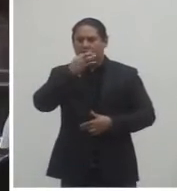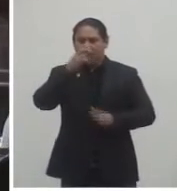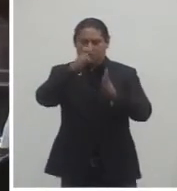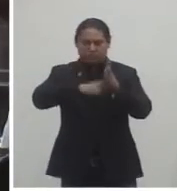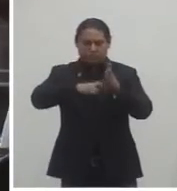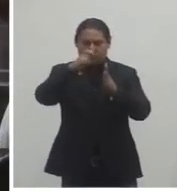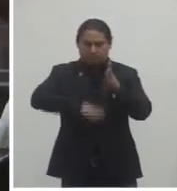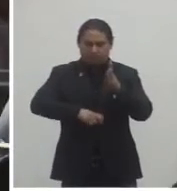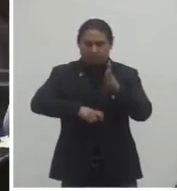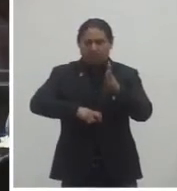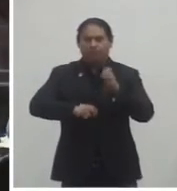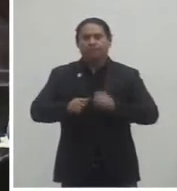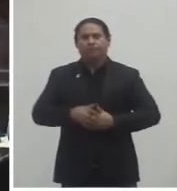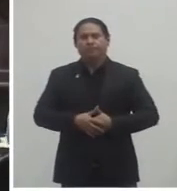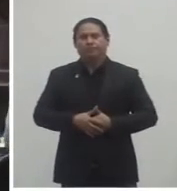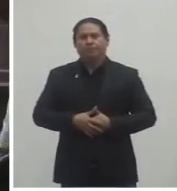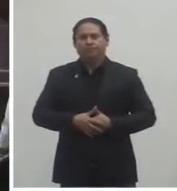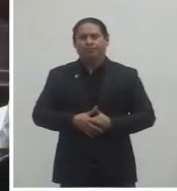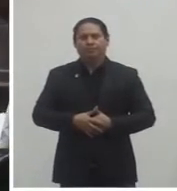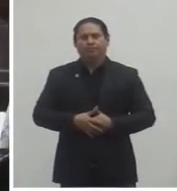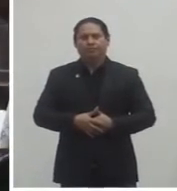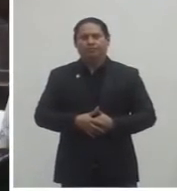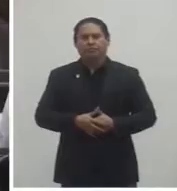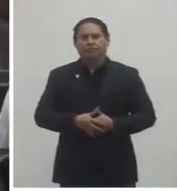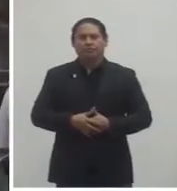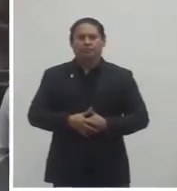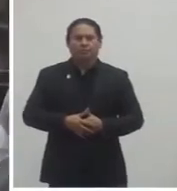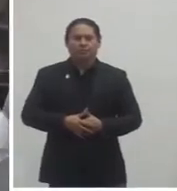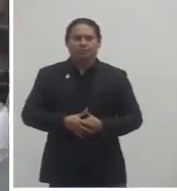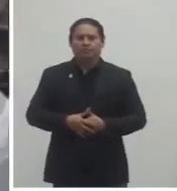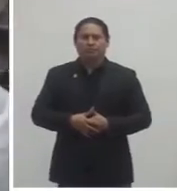rectificar, para rectificación de hechos.